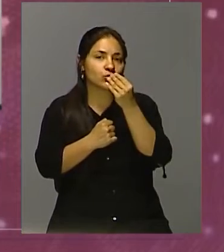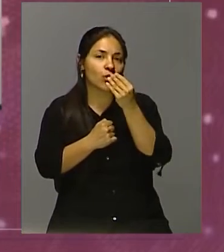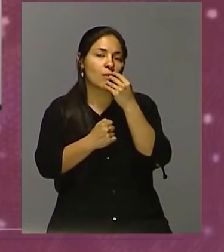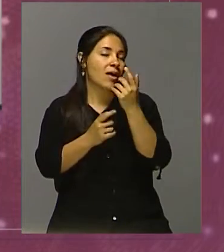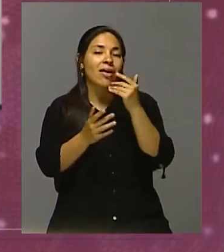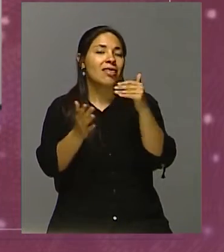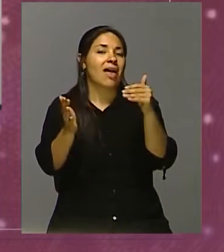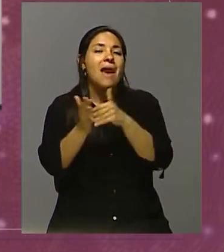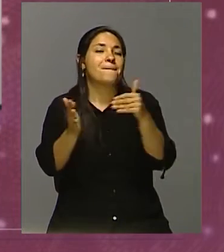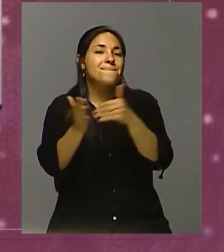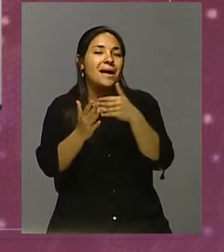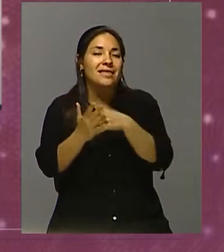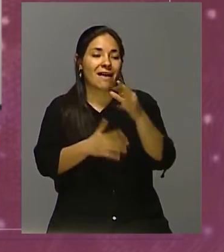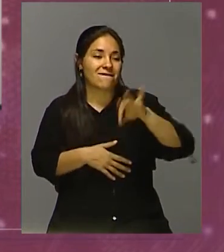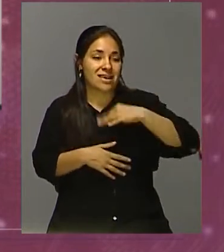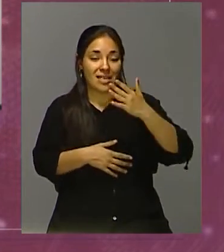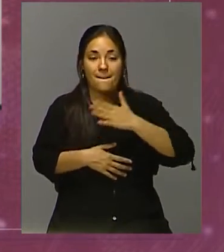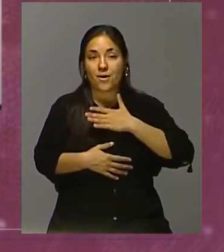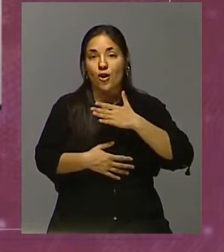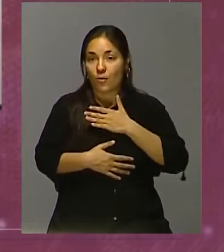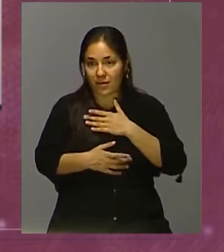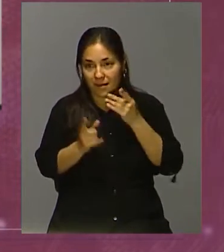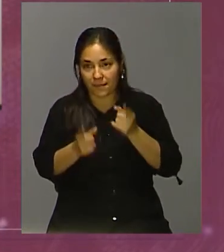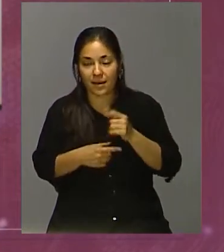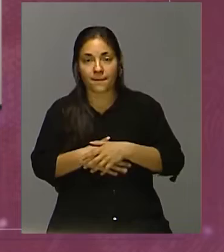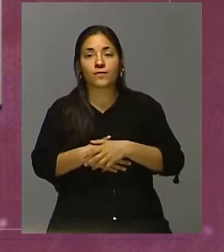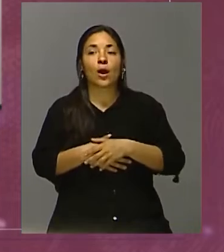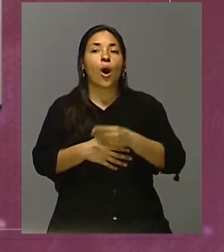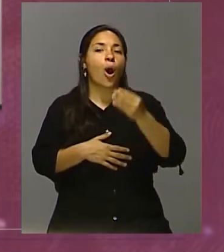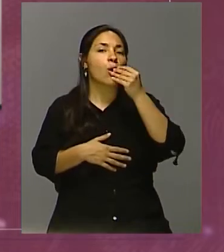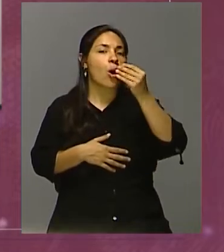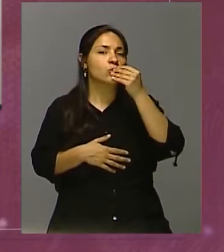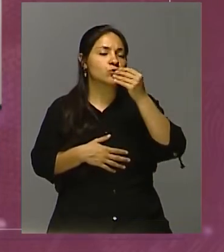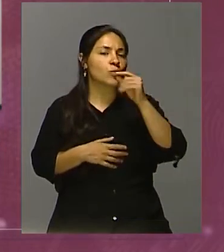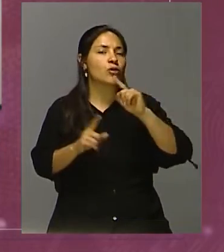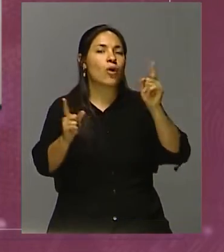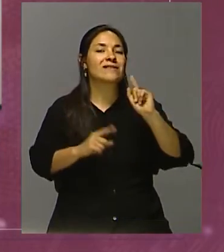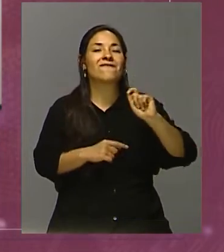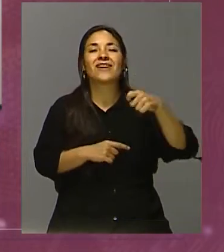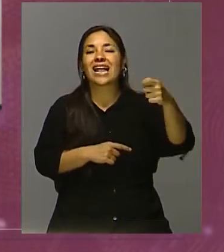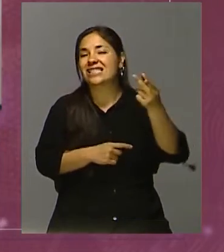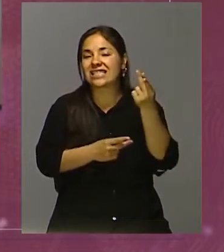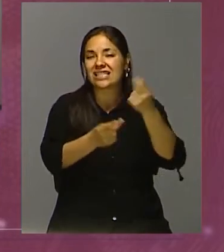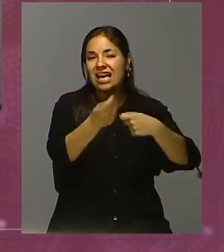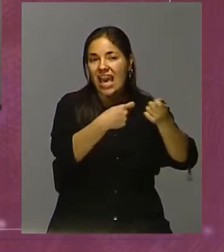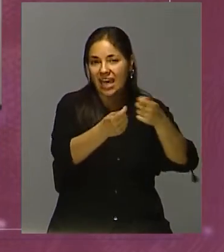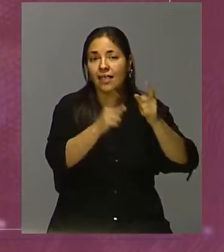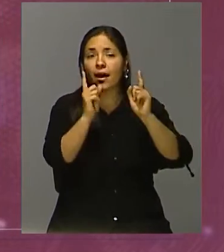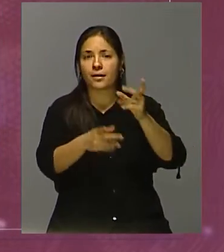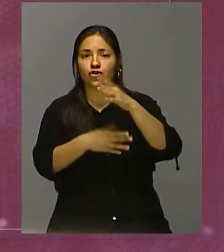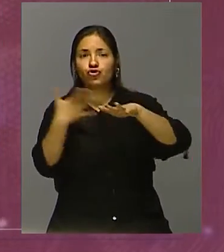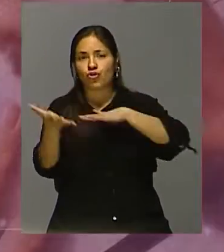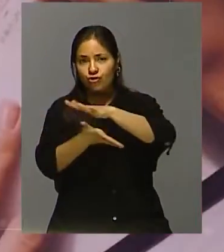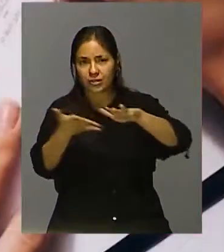de cada uno de nosotros en la micro. El consumo no es una cuestión financiera solamente, es una cuestión social, es una cuestión